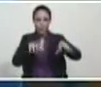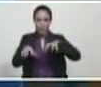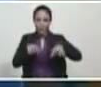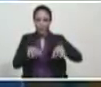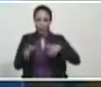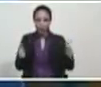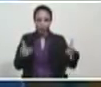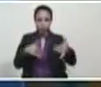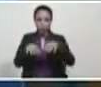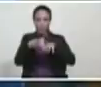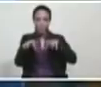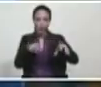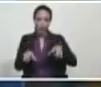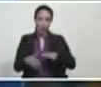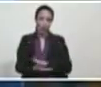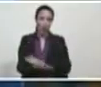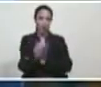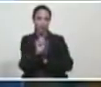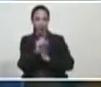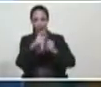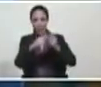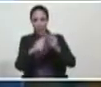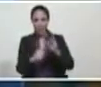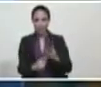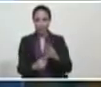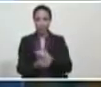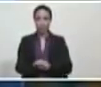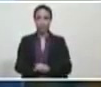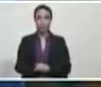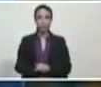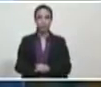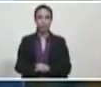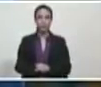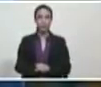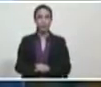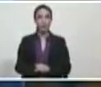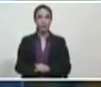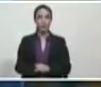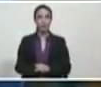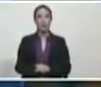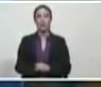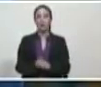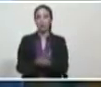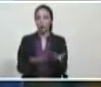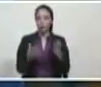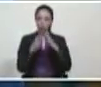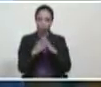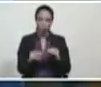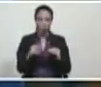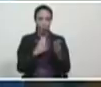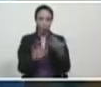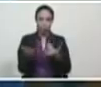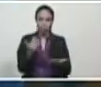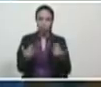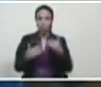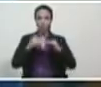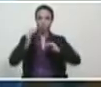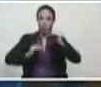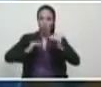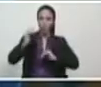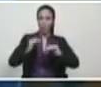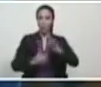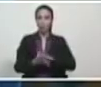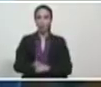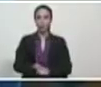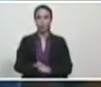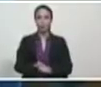también Venezuela tiene una capacidad instalada que puede favorecer también progresivamente, gradualmente, a que parte de